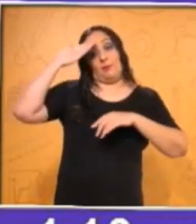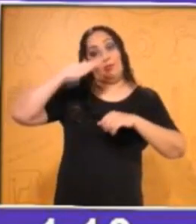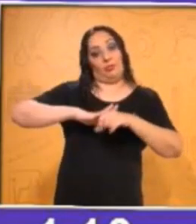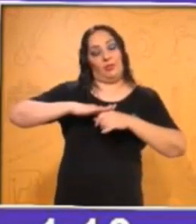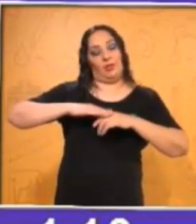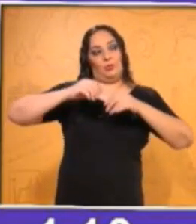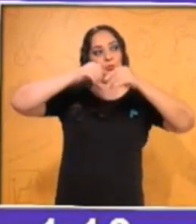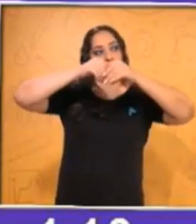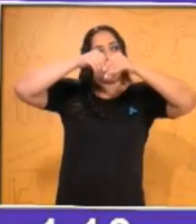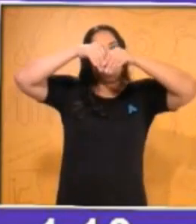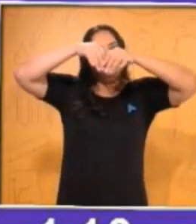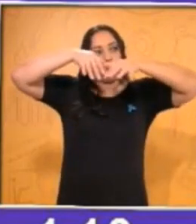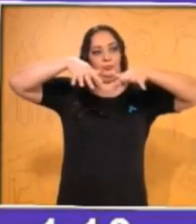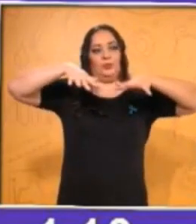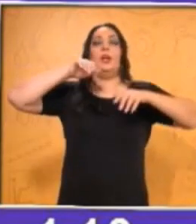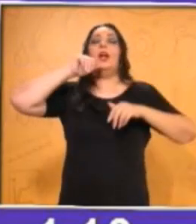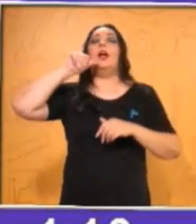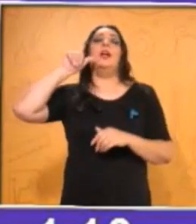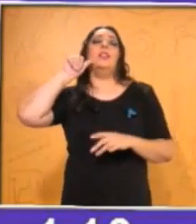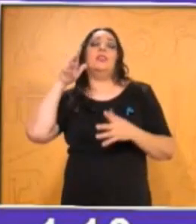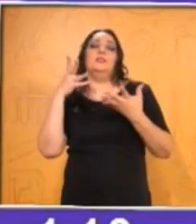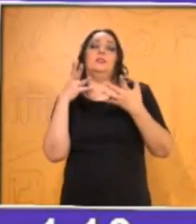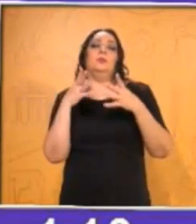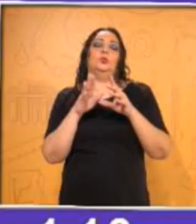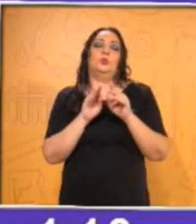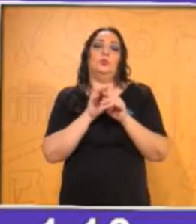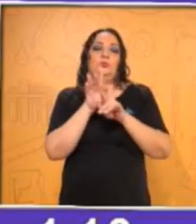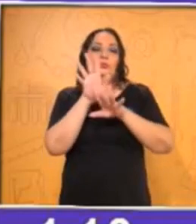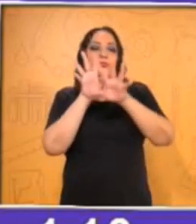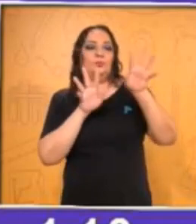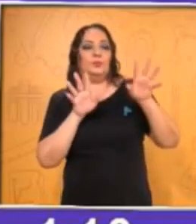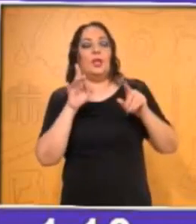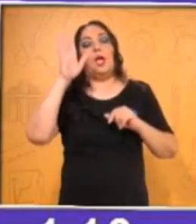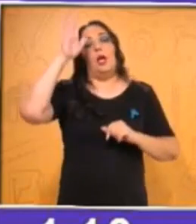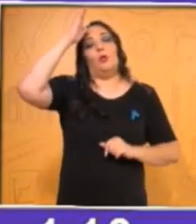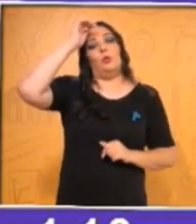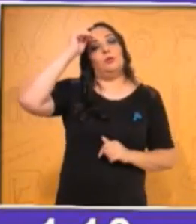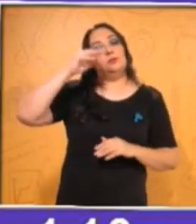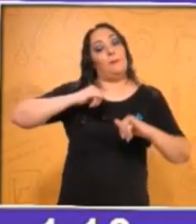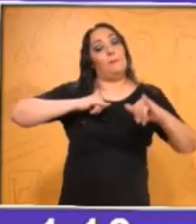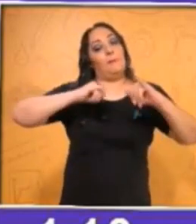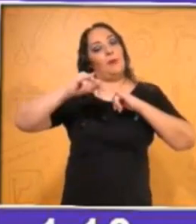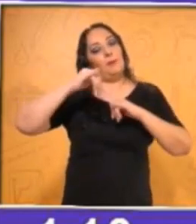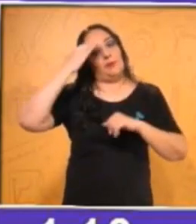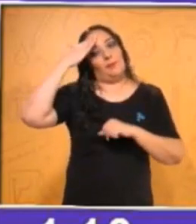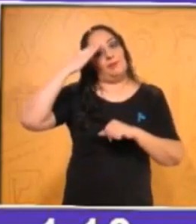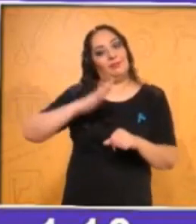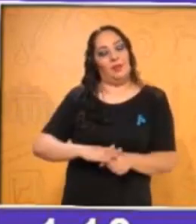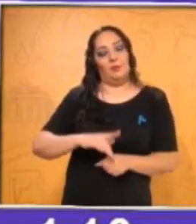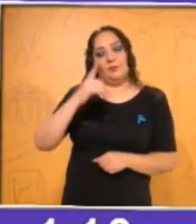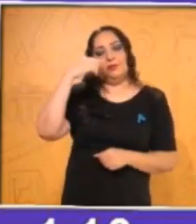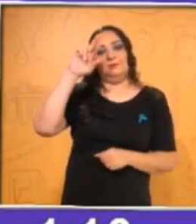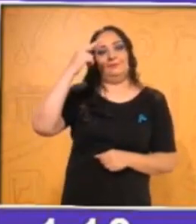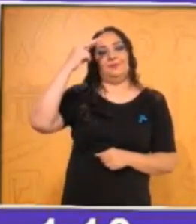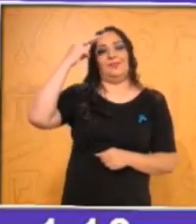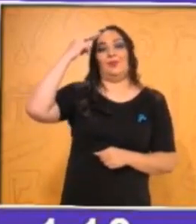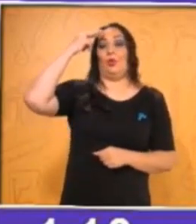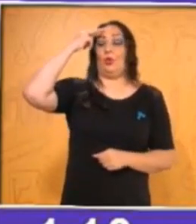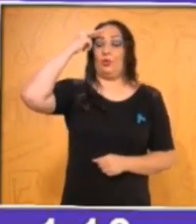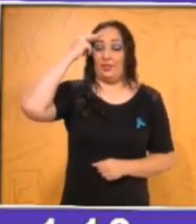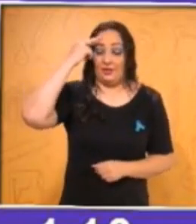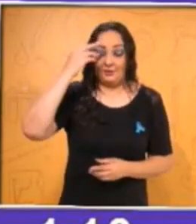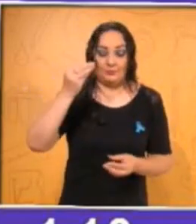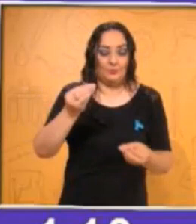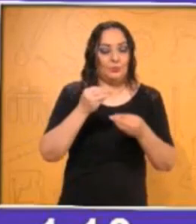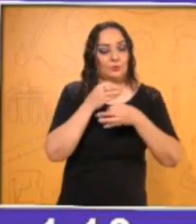mapa mental como el que le mostramos ayer. Acuérdense que los mapas mentales sirven mucho para recordar, para recordar